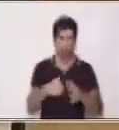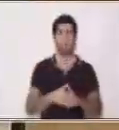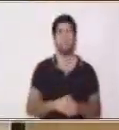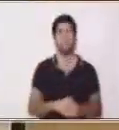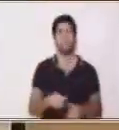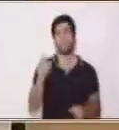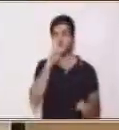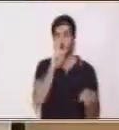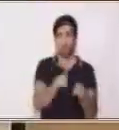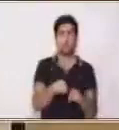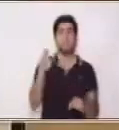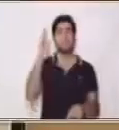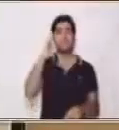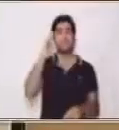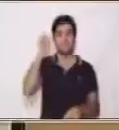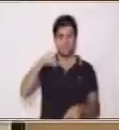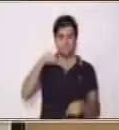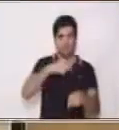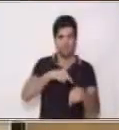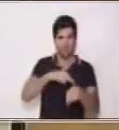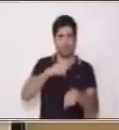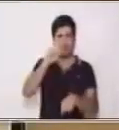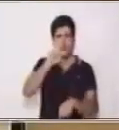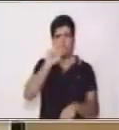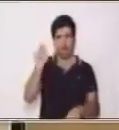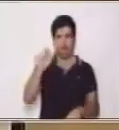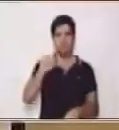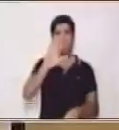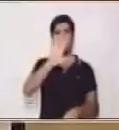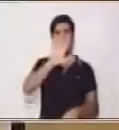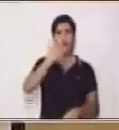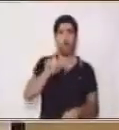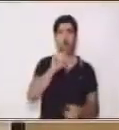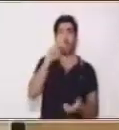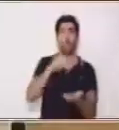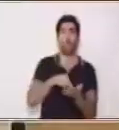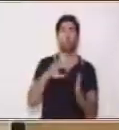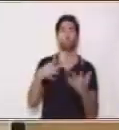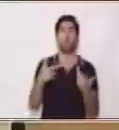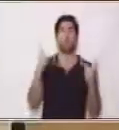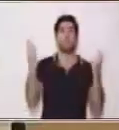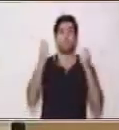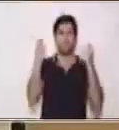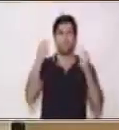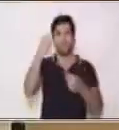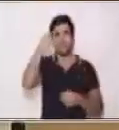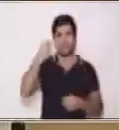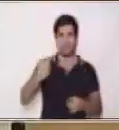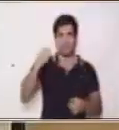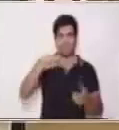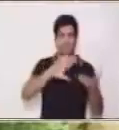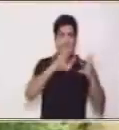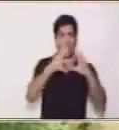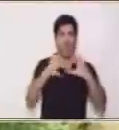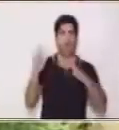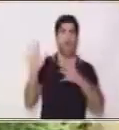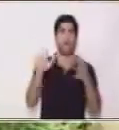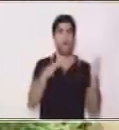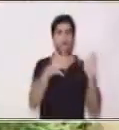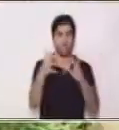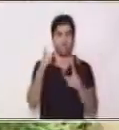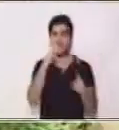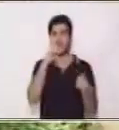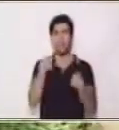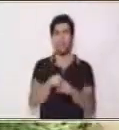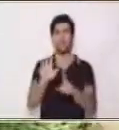Te quiero recordar que durante este mes, el 5 de junio, se celebra el Día del Medio Ambiente y